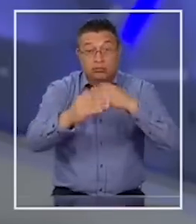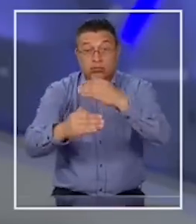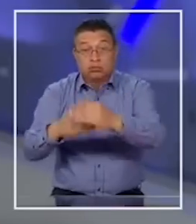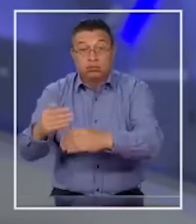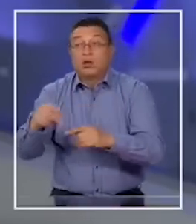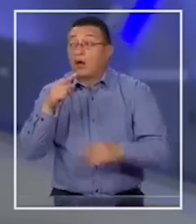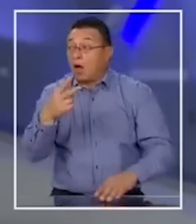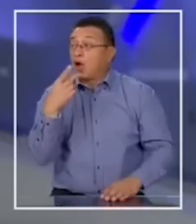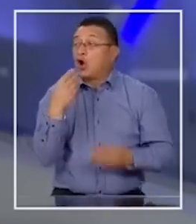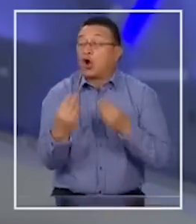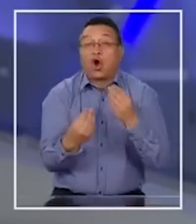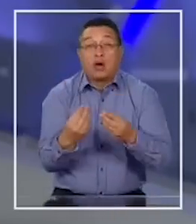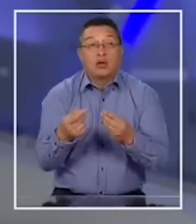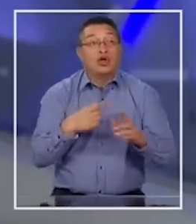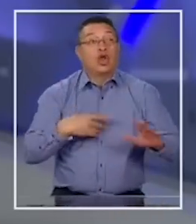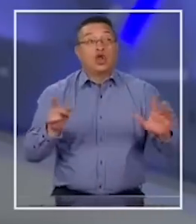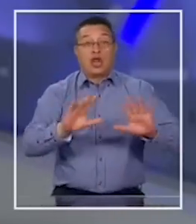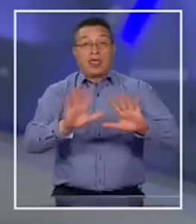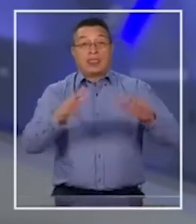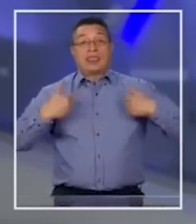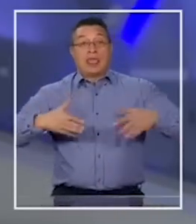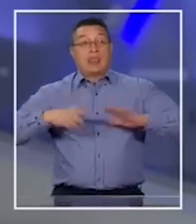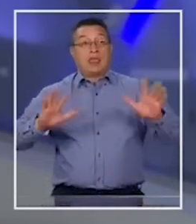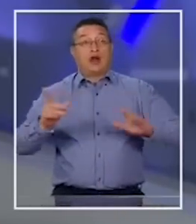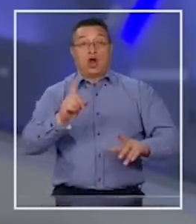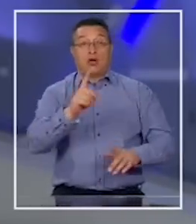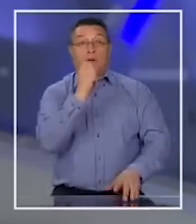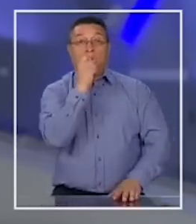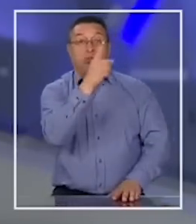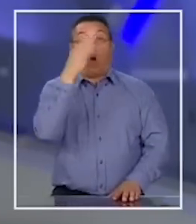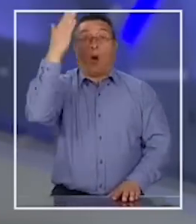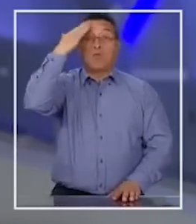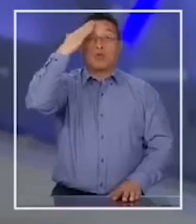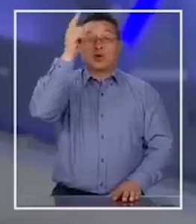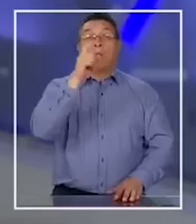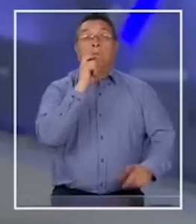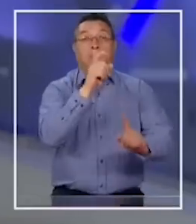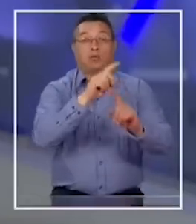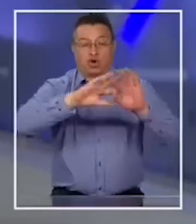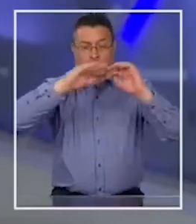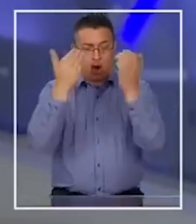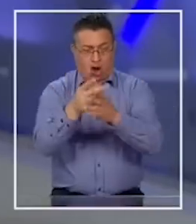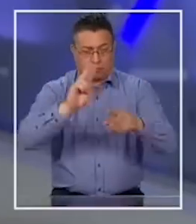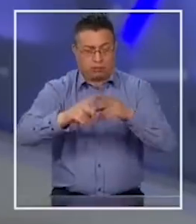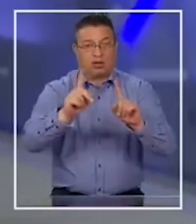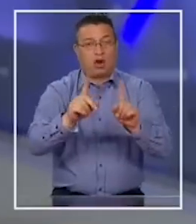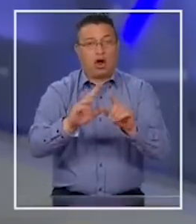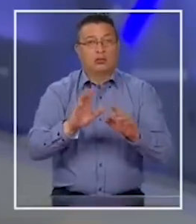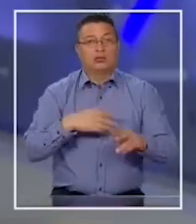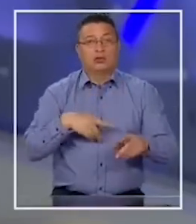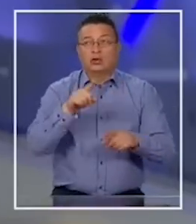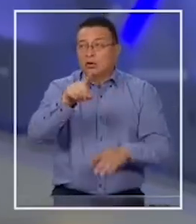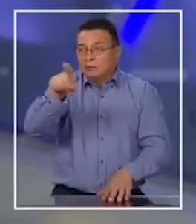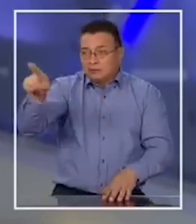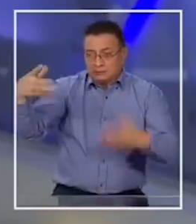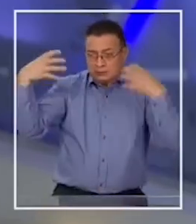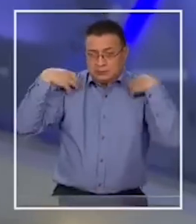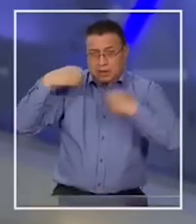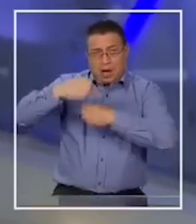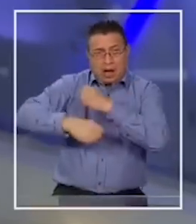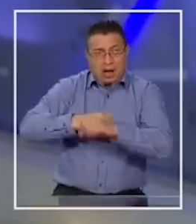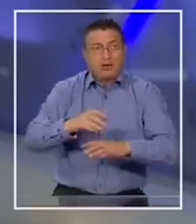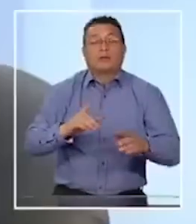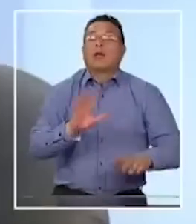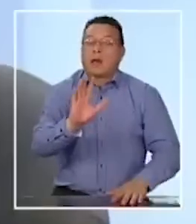cómo funciona no haga nada porque si lo hace lo voy a acusar populista y le voy a pedir que solucione todos los problemas cuando no han solucionado ninguno durante años